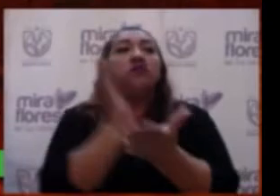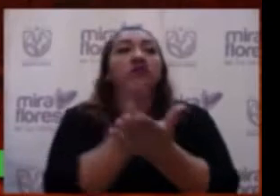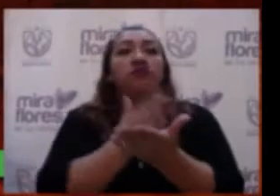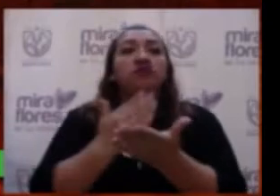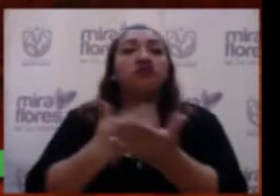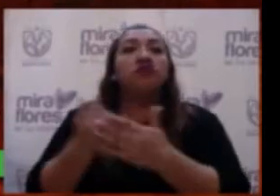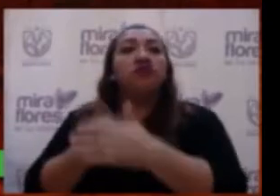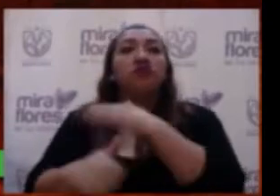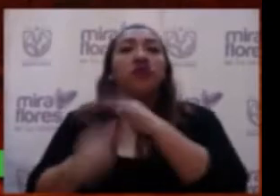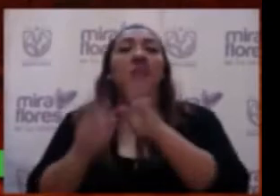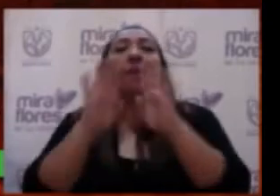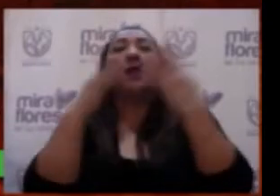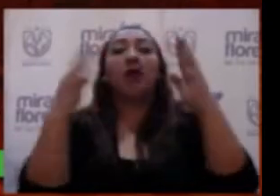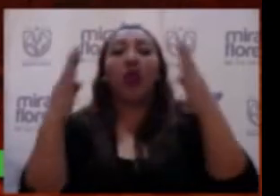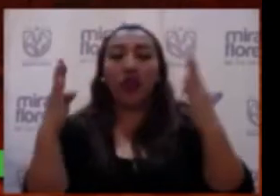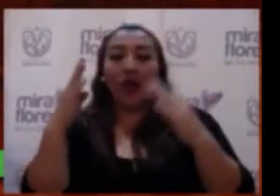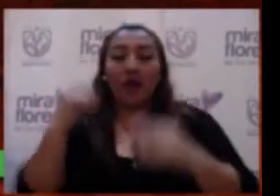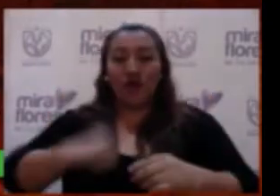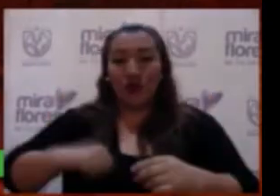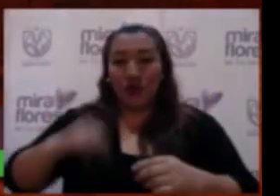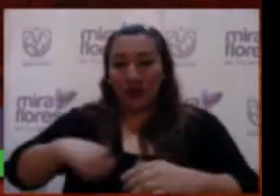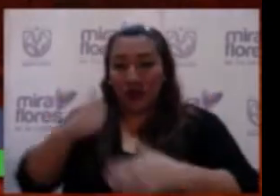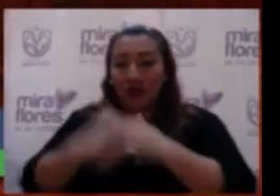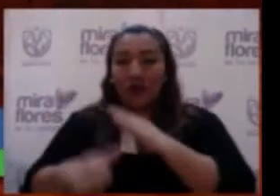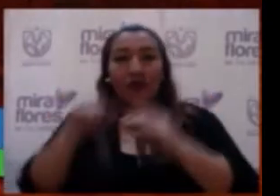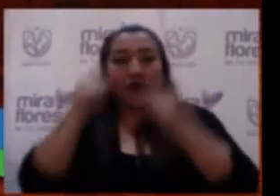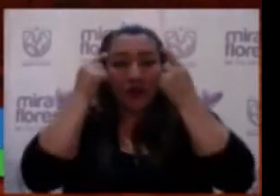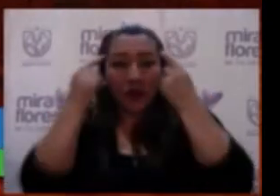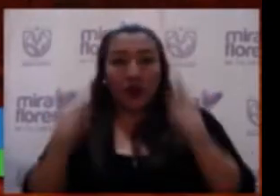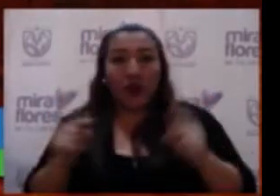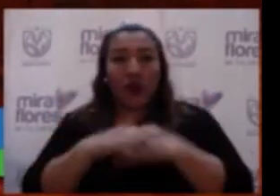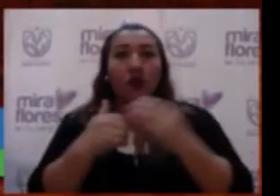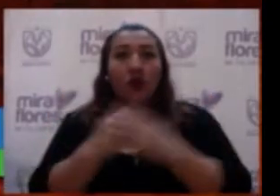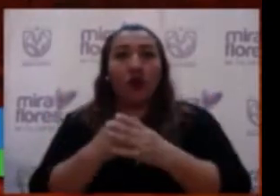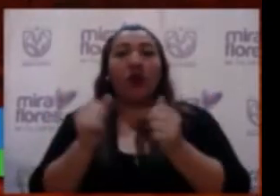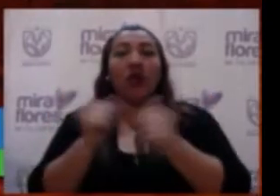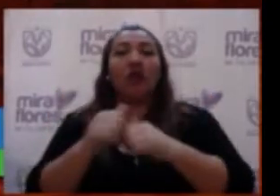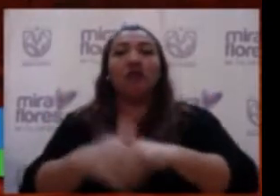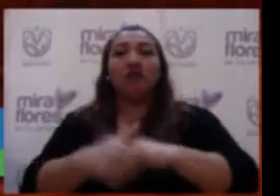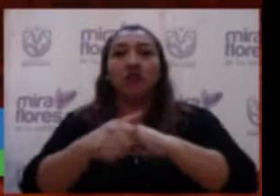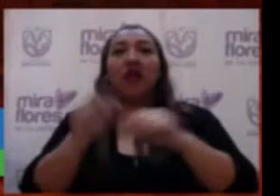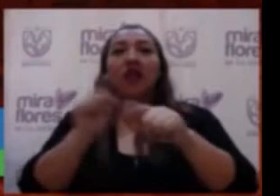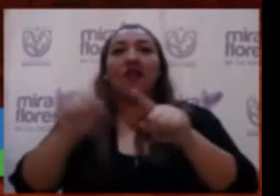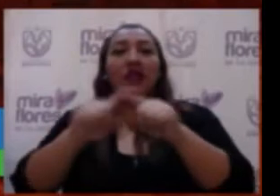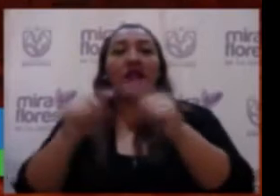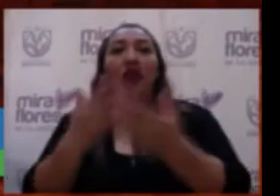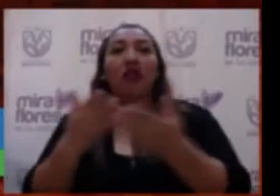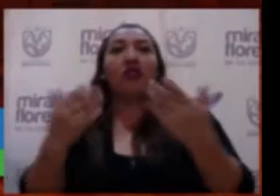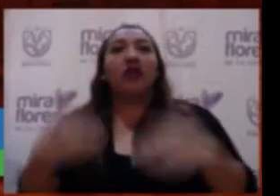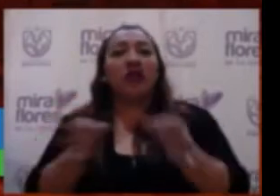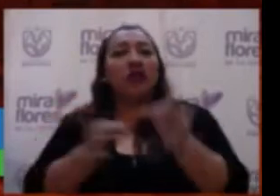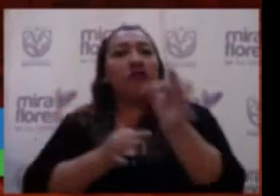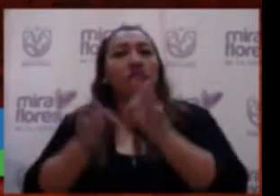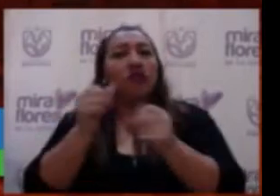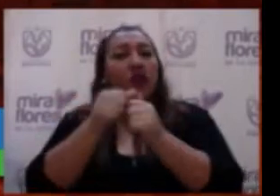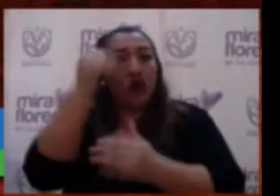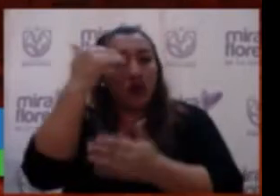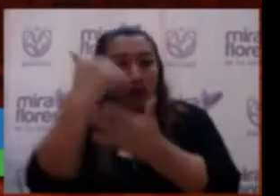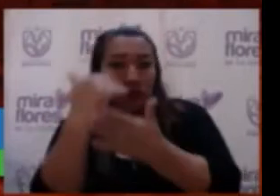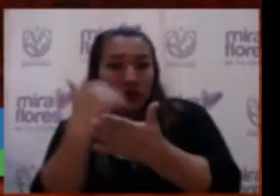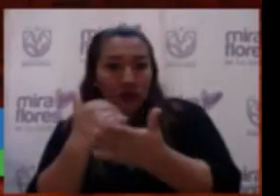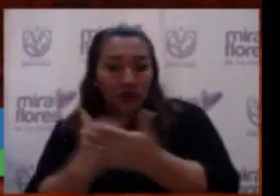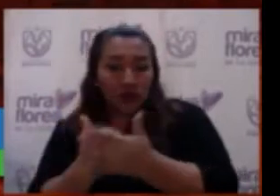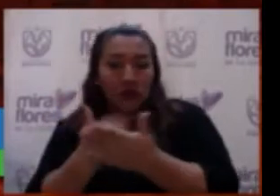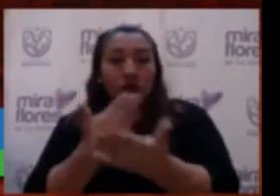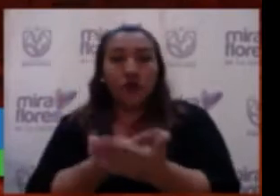las diversas bibliotecas municipales del distrito, de acuerdo con las especificaciones y características que se detallan en la documentación